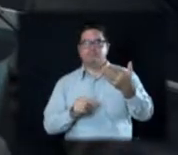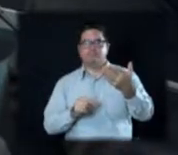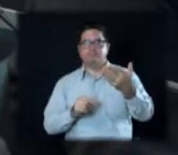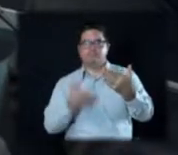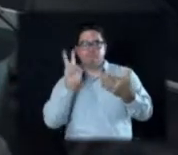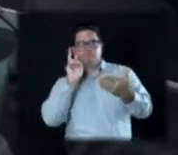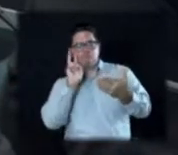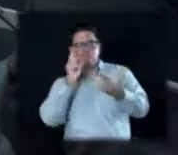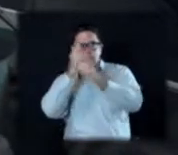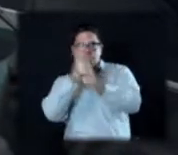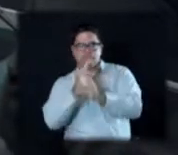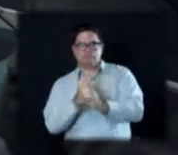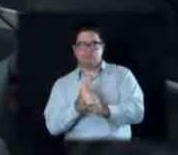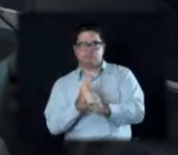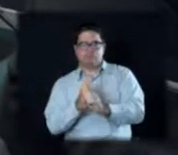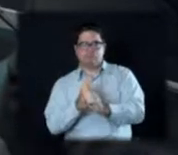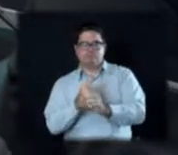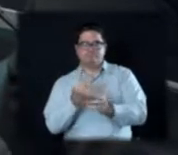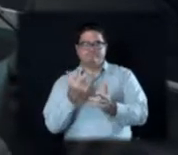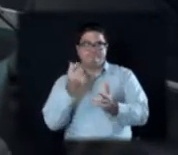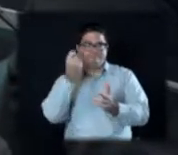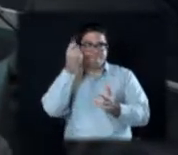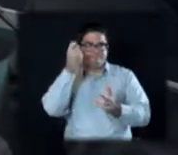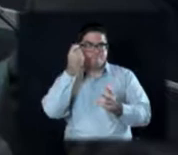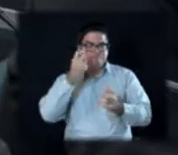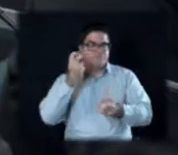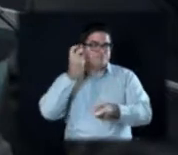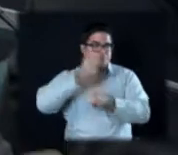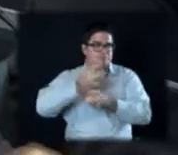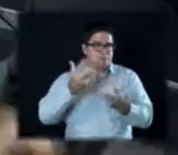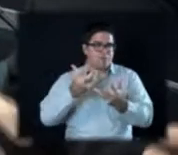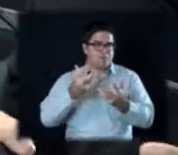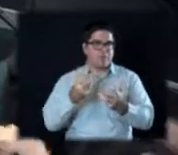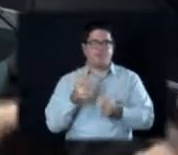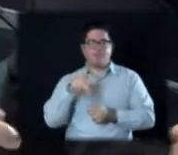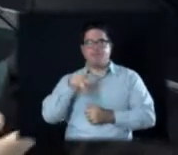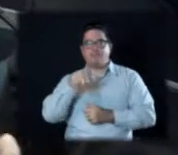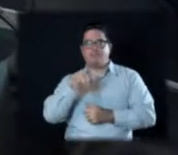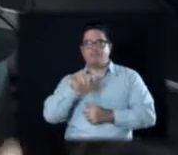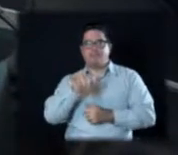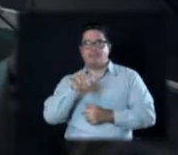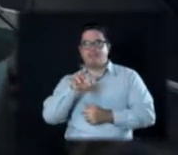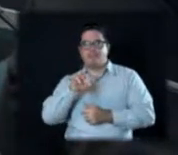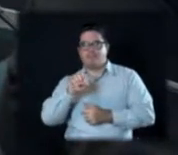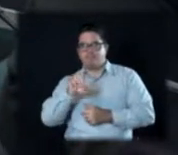cantidad. Donde el Fondo General entra en problemas es con la nómina, porque